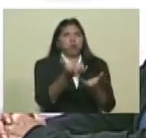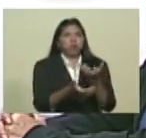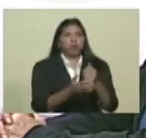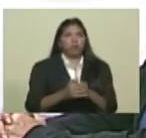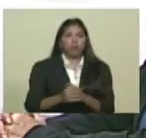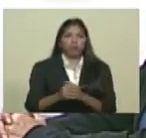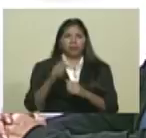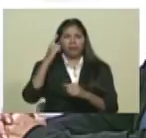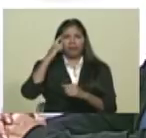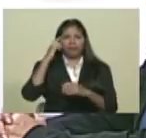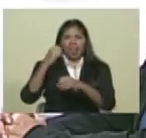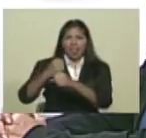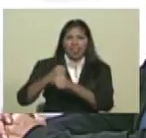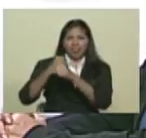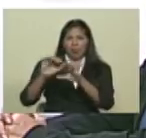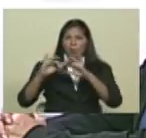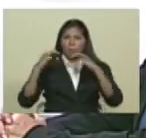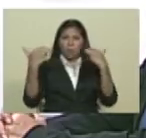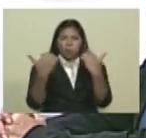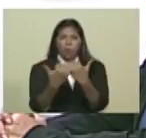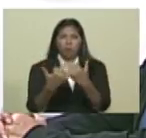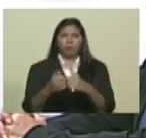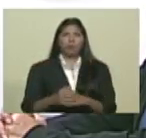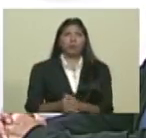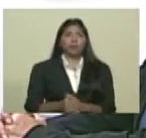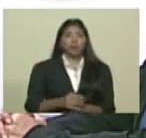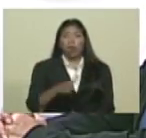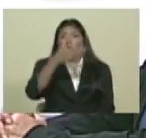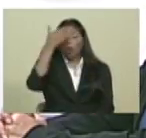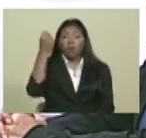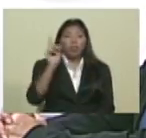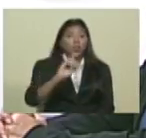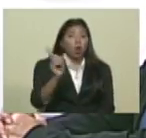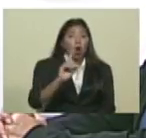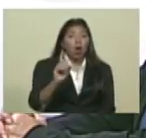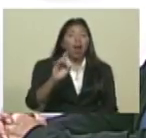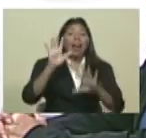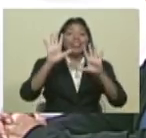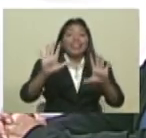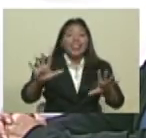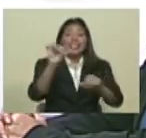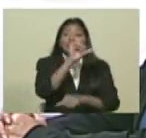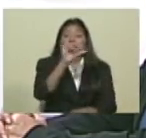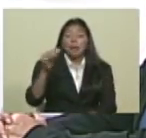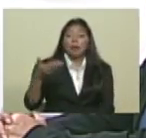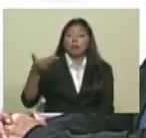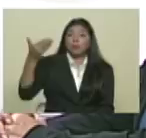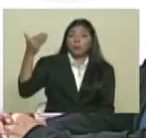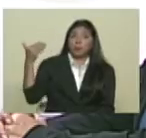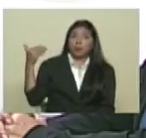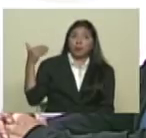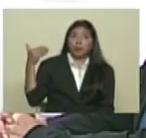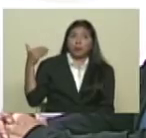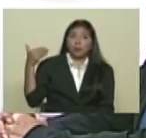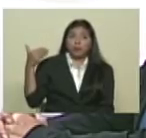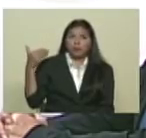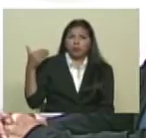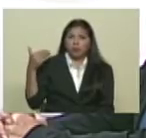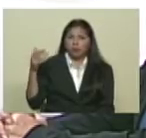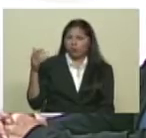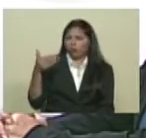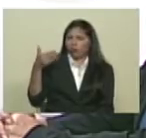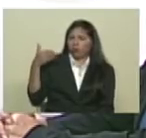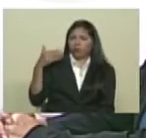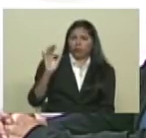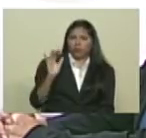poliedro y a otros poliedros en todo el país a votar. No lo olvidemos, fue hace 10 semanas apenas, 10 semanitas, fue antes de ayer, pues,